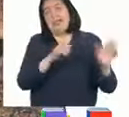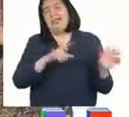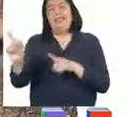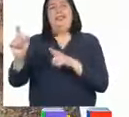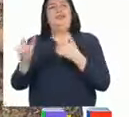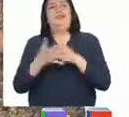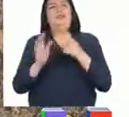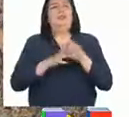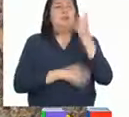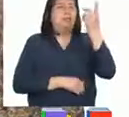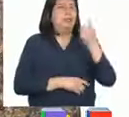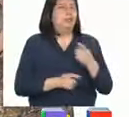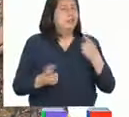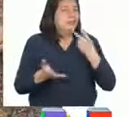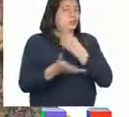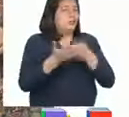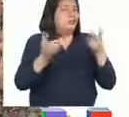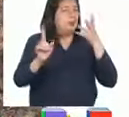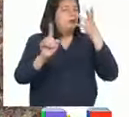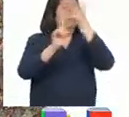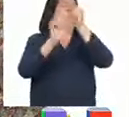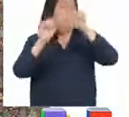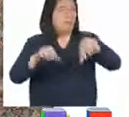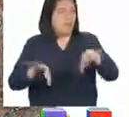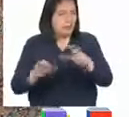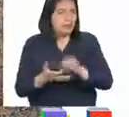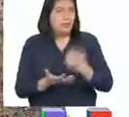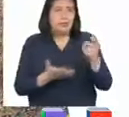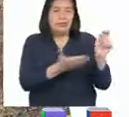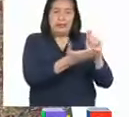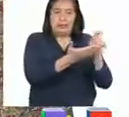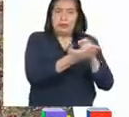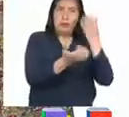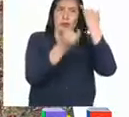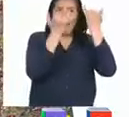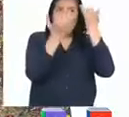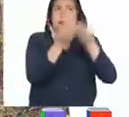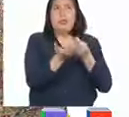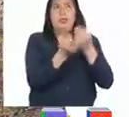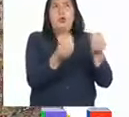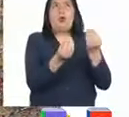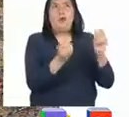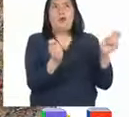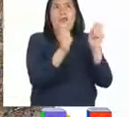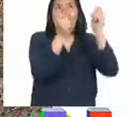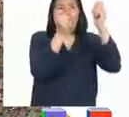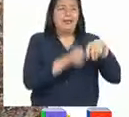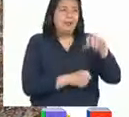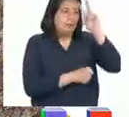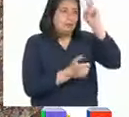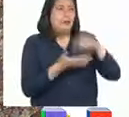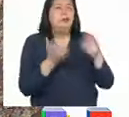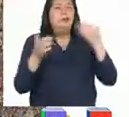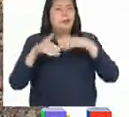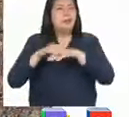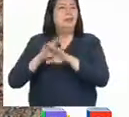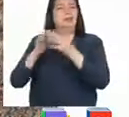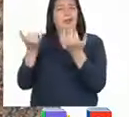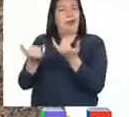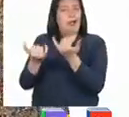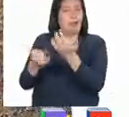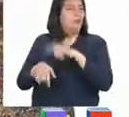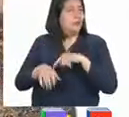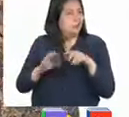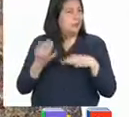para superar nuestro gran reto de estas 2 semanas. Redactar una propuesta de celebración de las fiestas patrias en el contexto